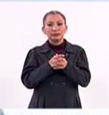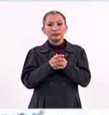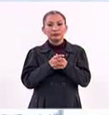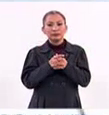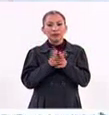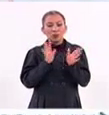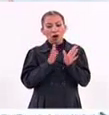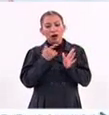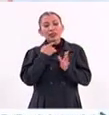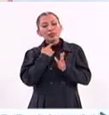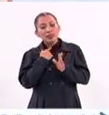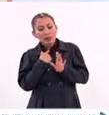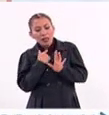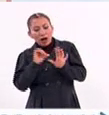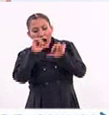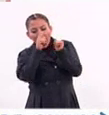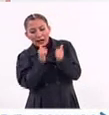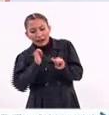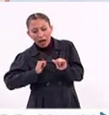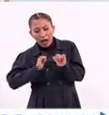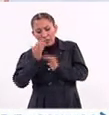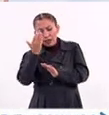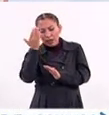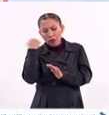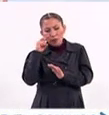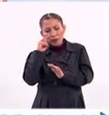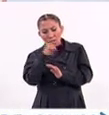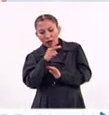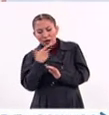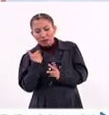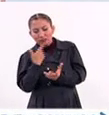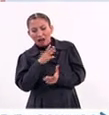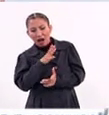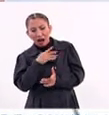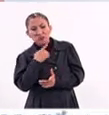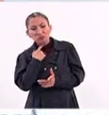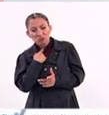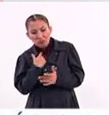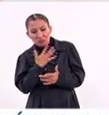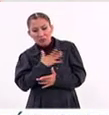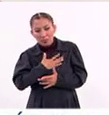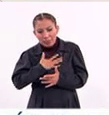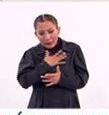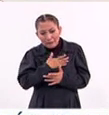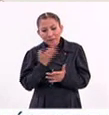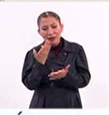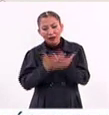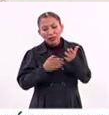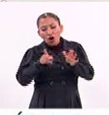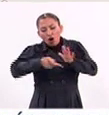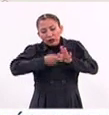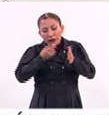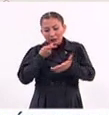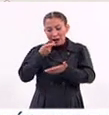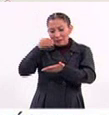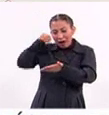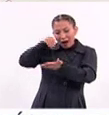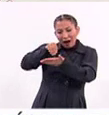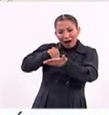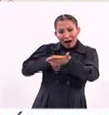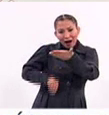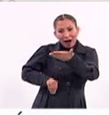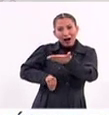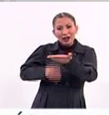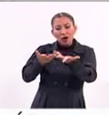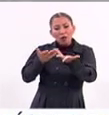en el erotismo, en el arte prehispánico, ese erotismo que hacía falta volverlo a mencionar en este tiempo.